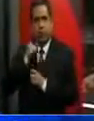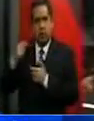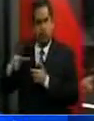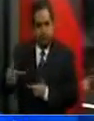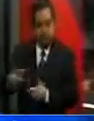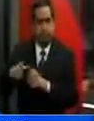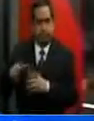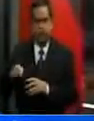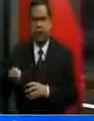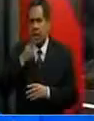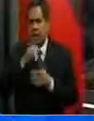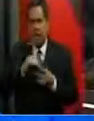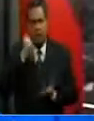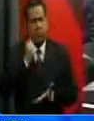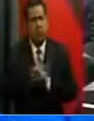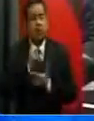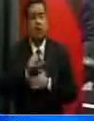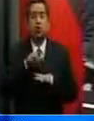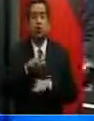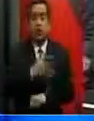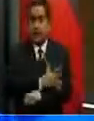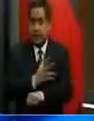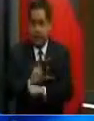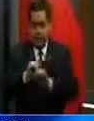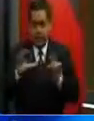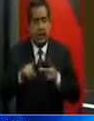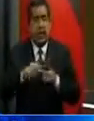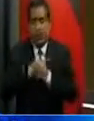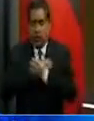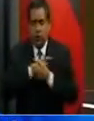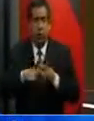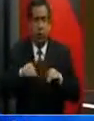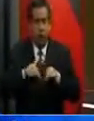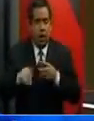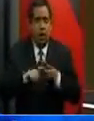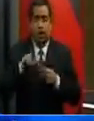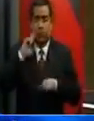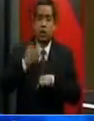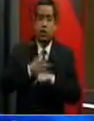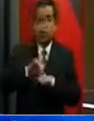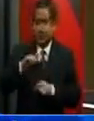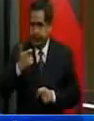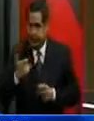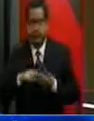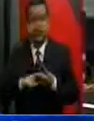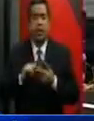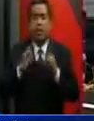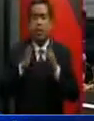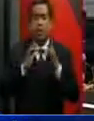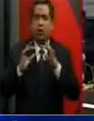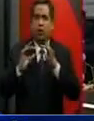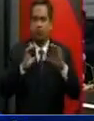donde destacó la aprobación de las reformas en materia de transparencia, educación, laboral, responsabilidad financiera y de telecomunicaciones.